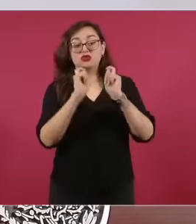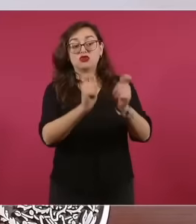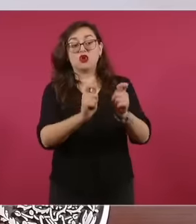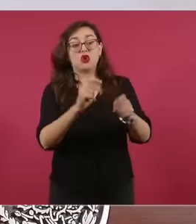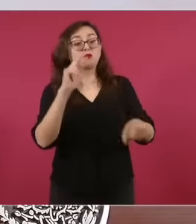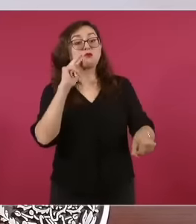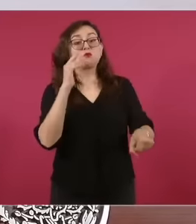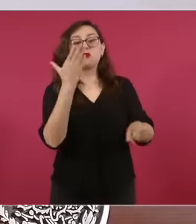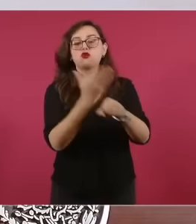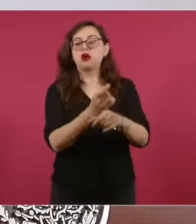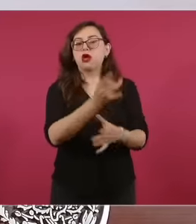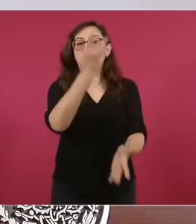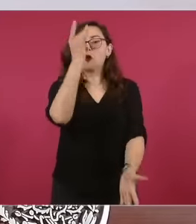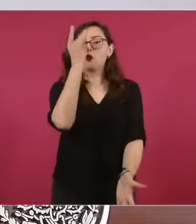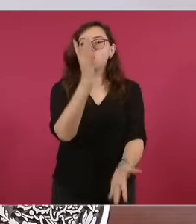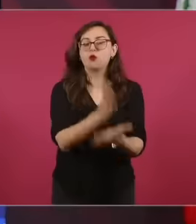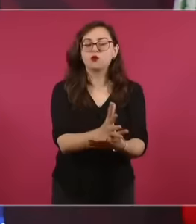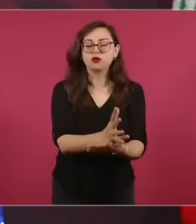a la función